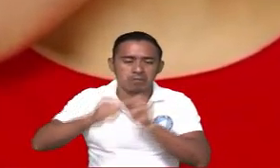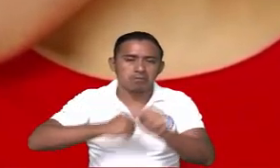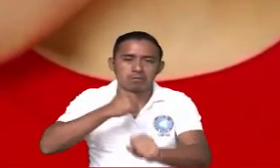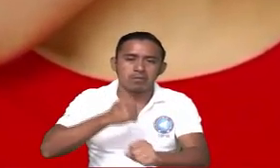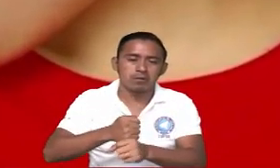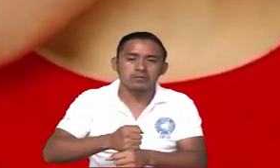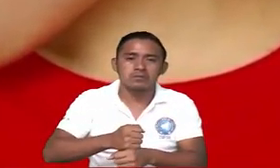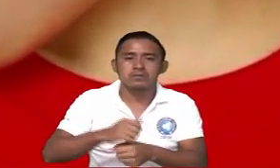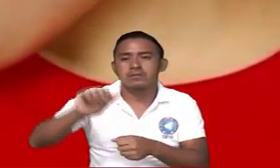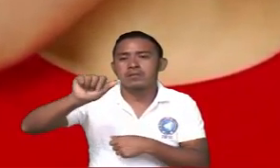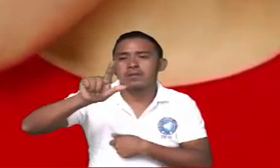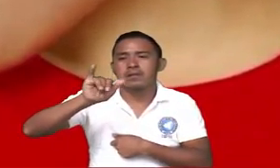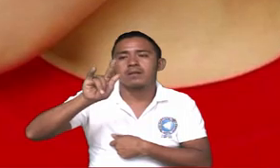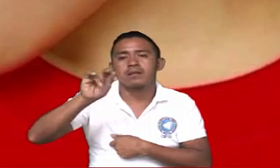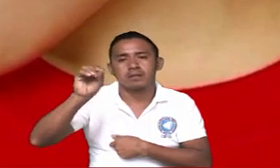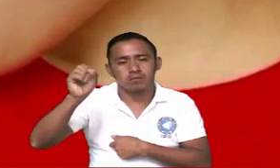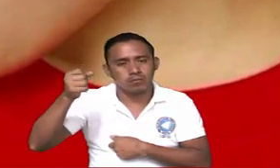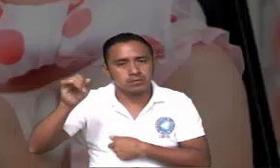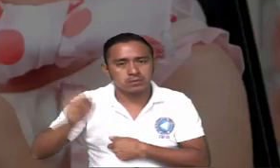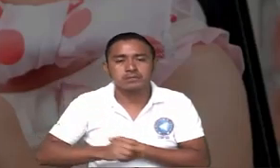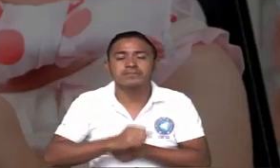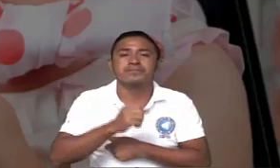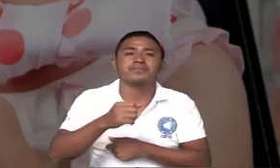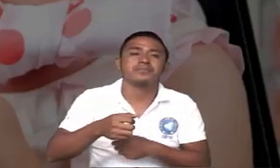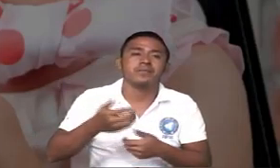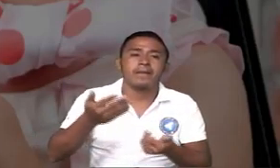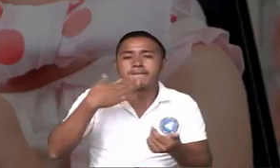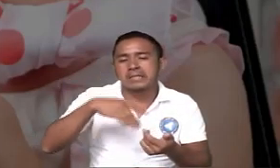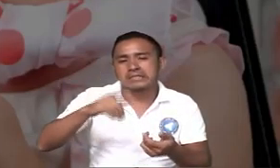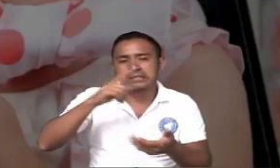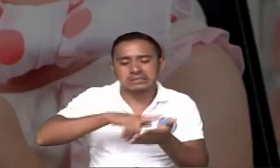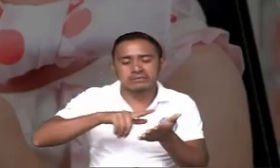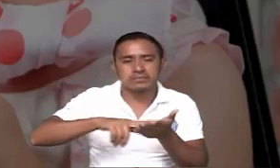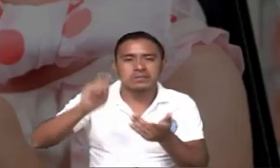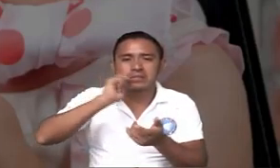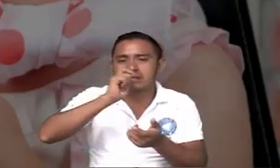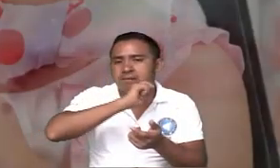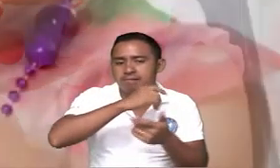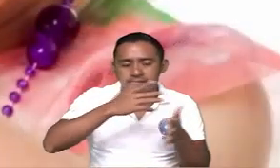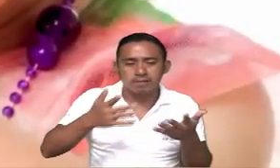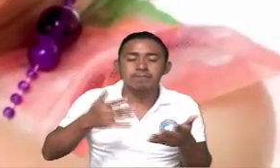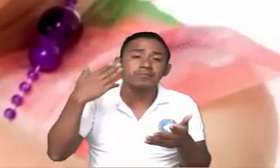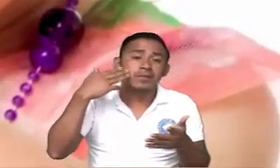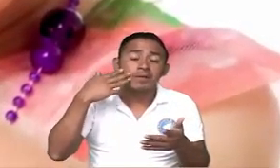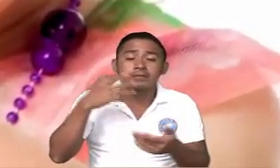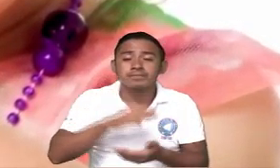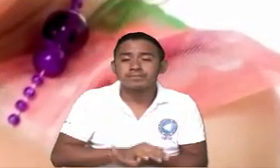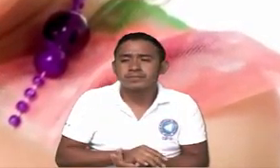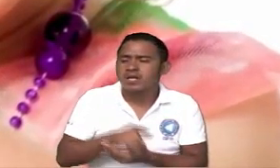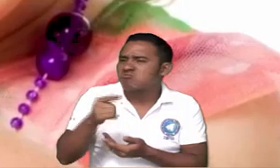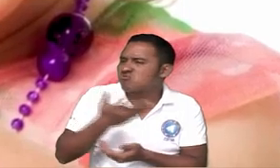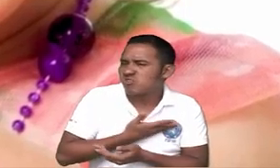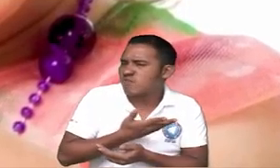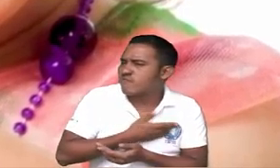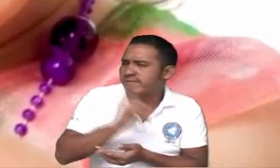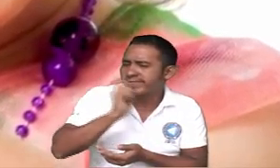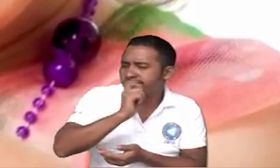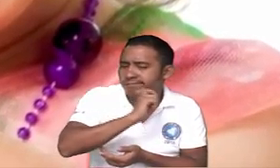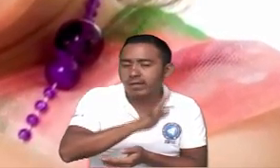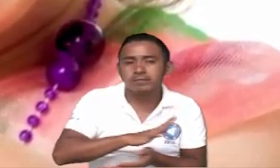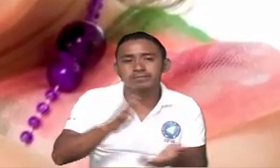la halitosis es una causa por mala higiene bucal. Entonces, generalmente la mamá te dice, es que no le gusta lavarse los dientes, es que